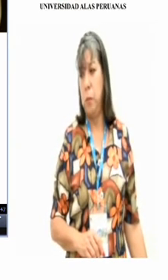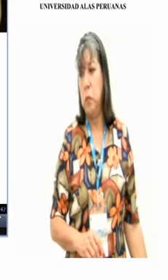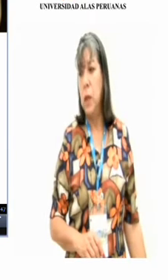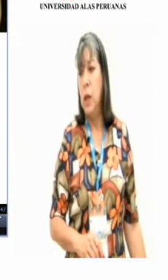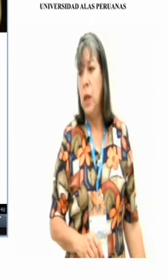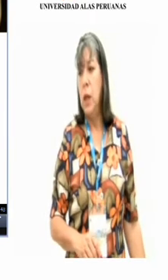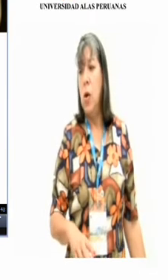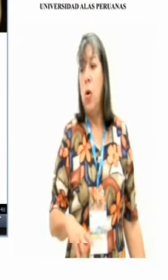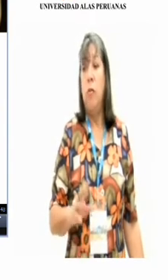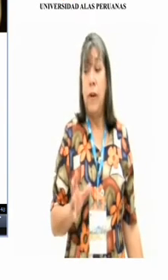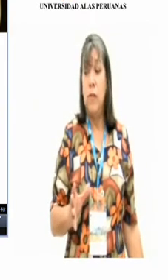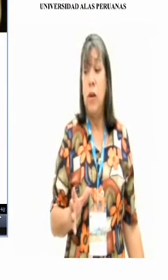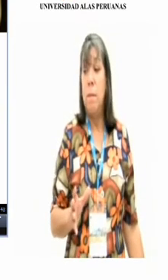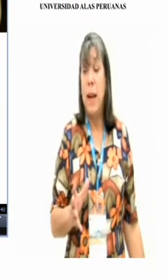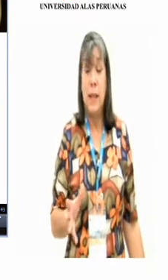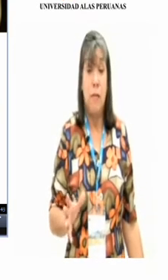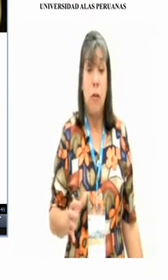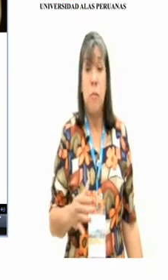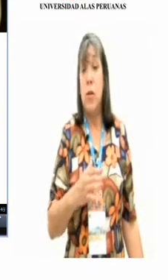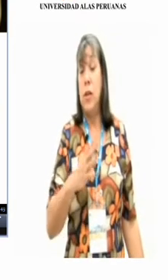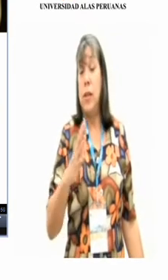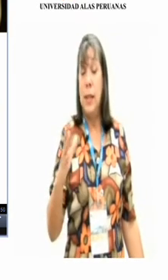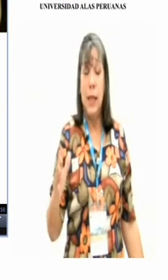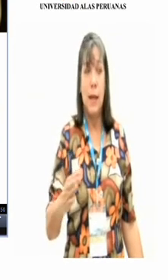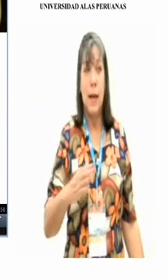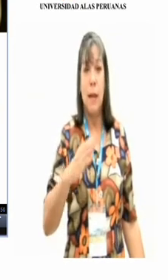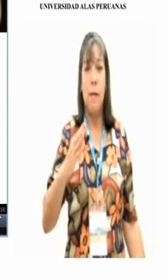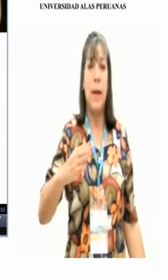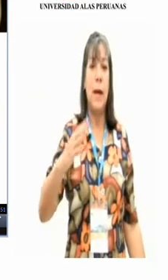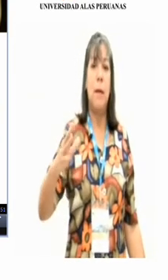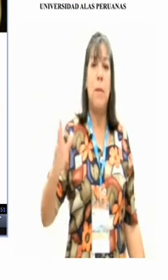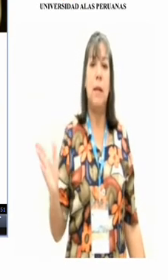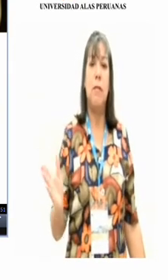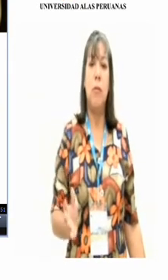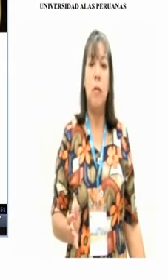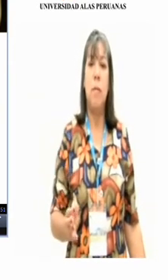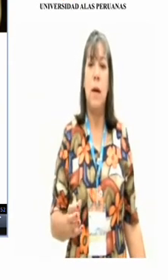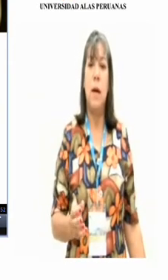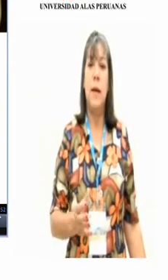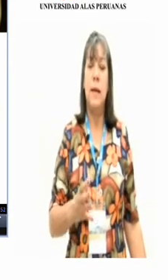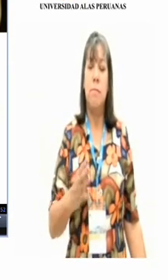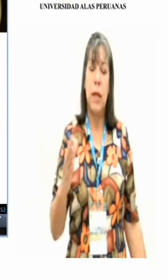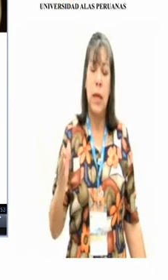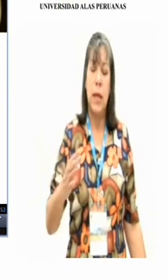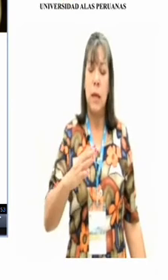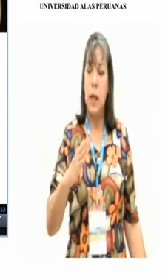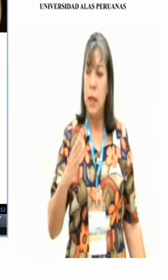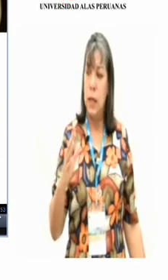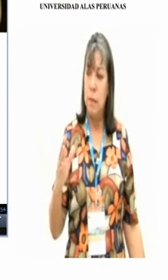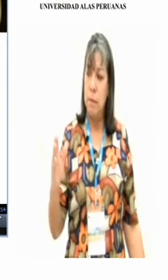alumnos. Ofrece una plataforma y hoy en día cada plataforma